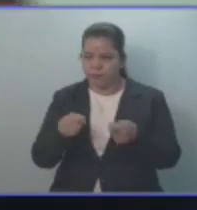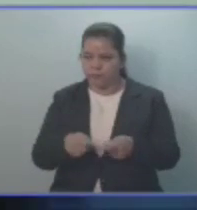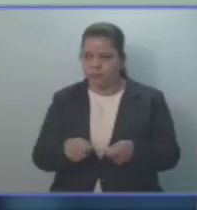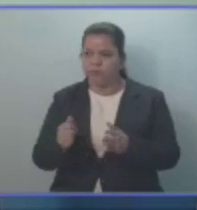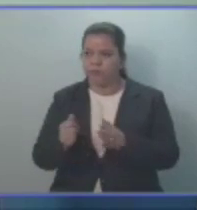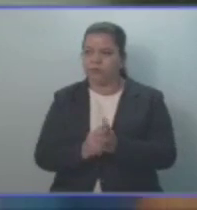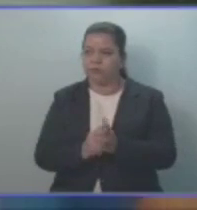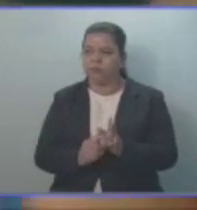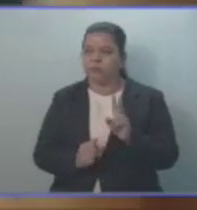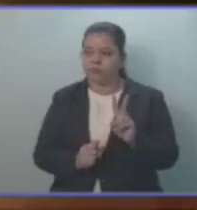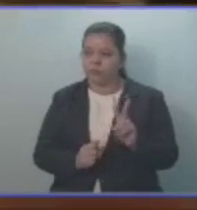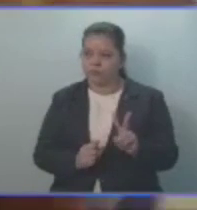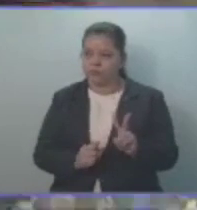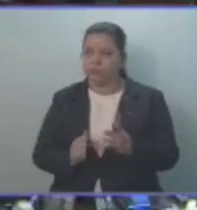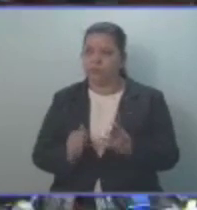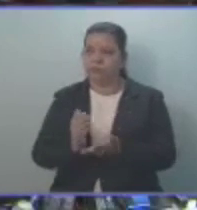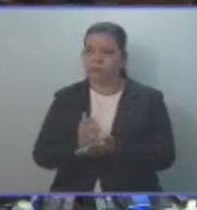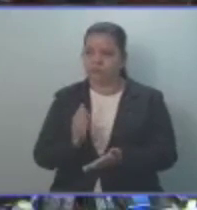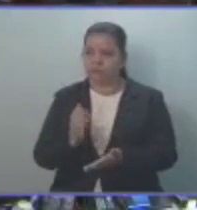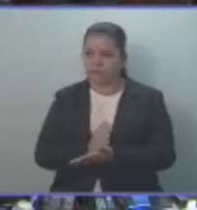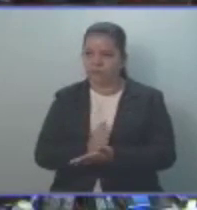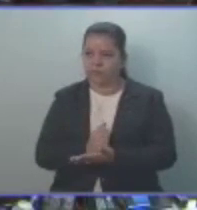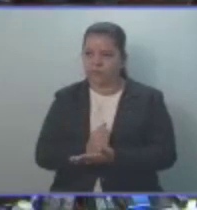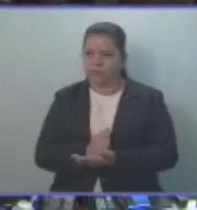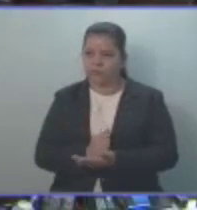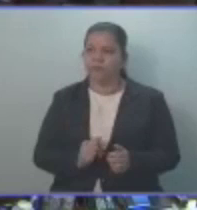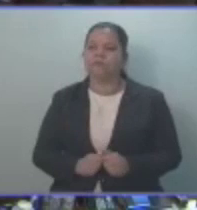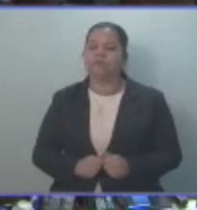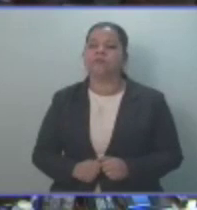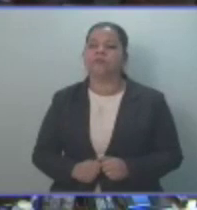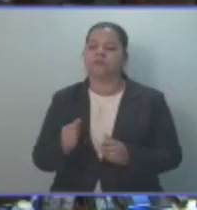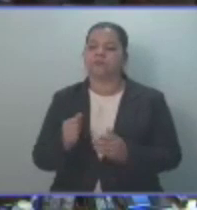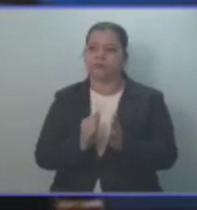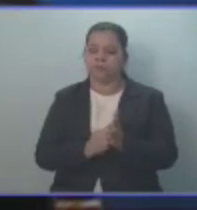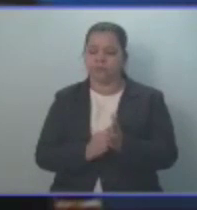2, impuestos comprendidos.